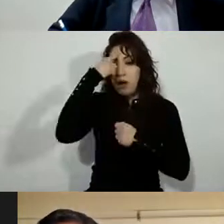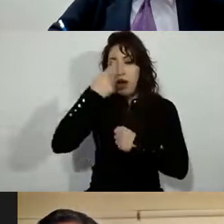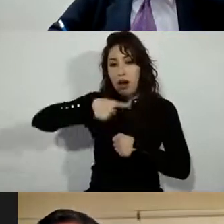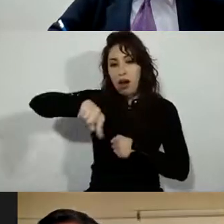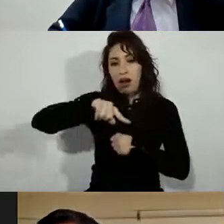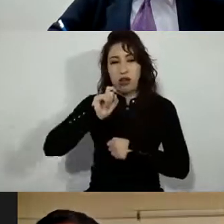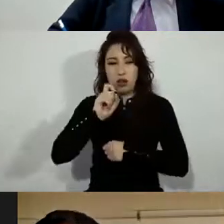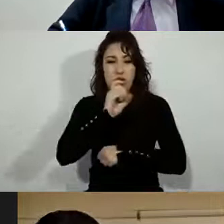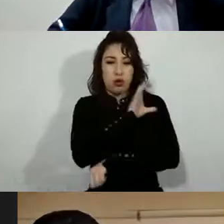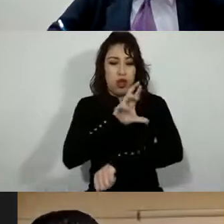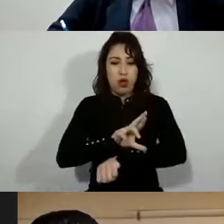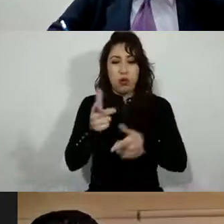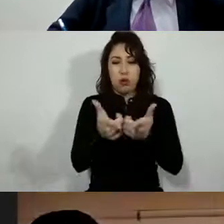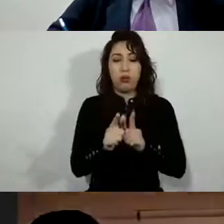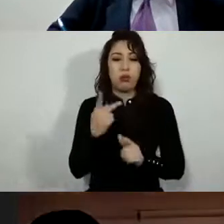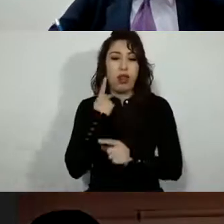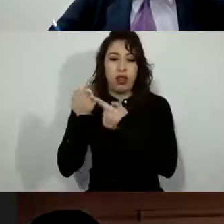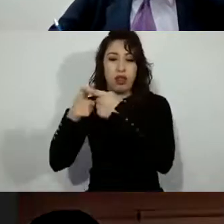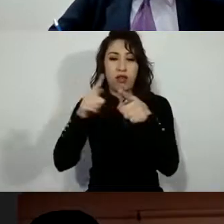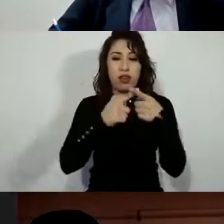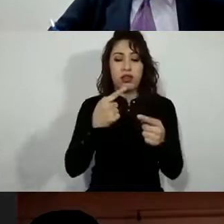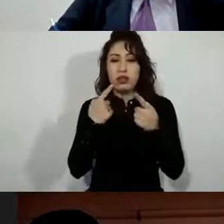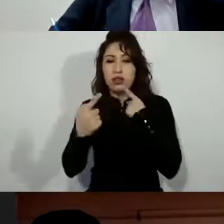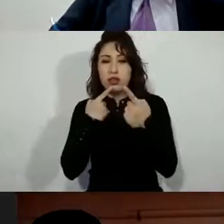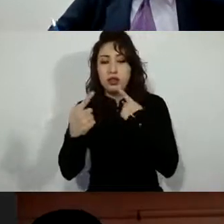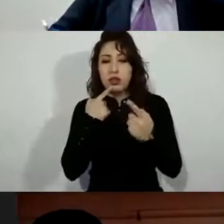se nos viene este cierre y cómo se nos viene este proceso de transición.